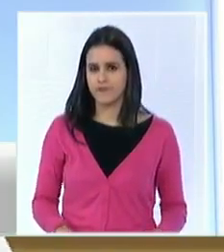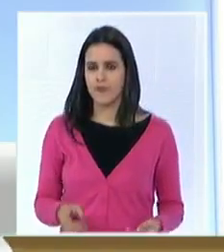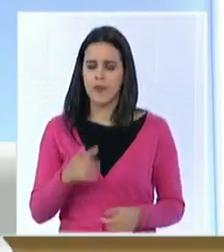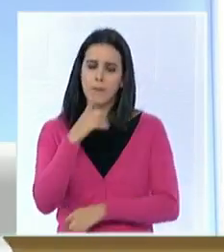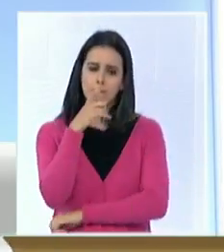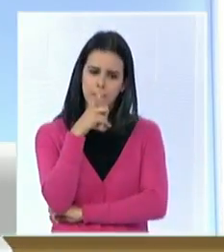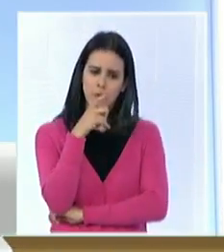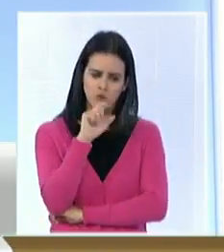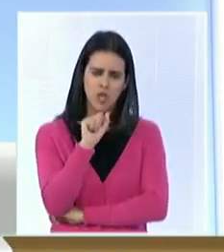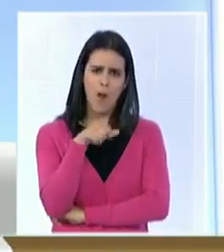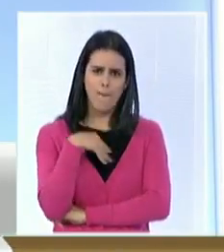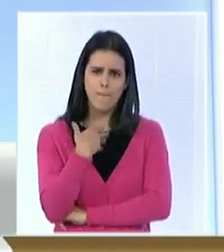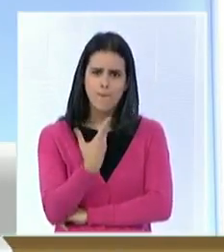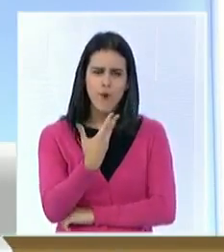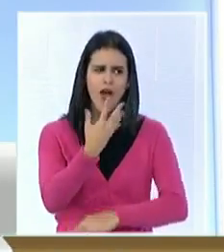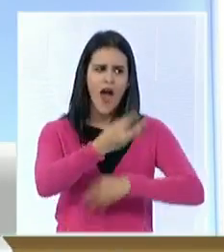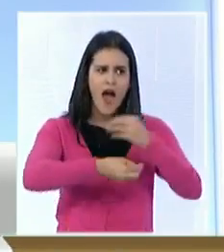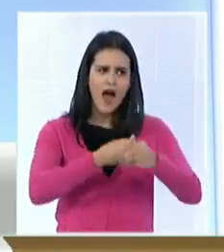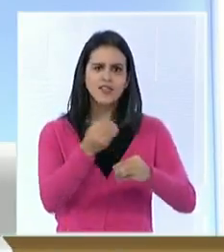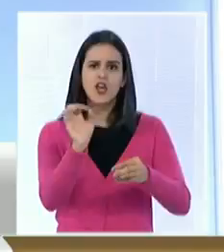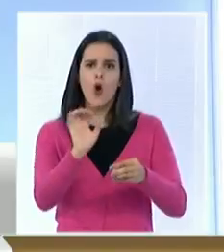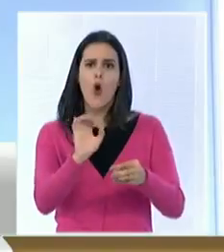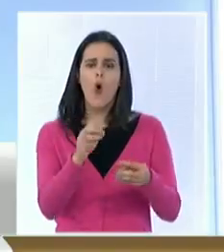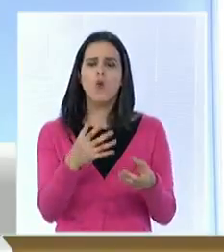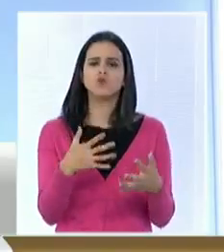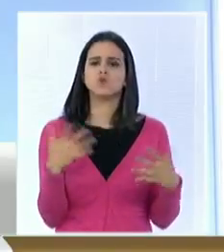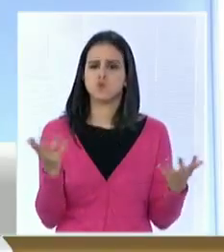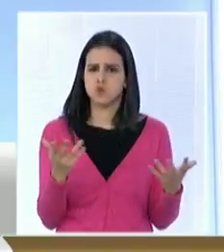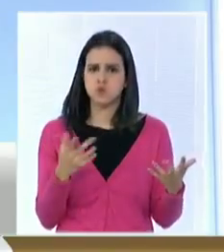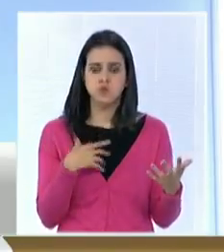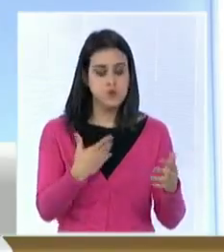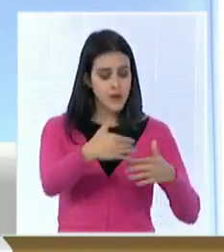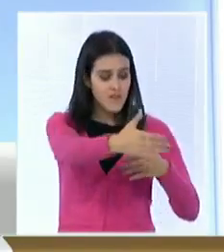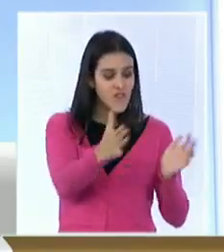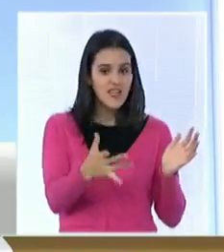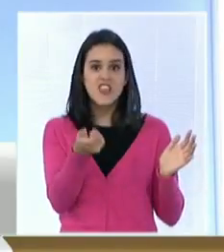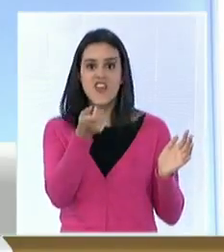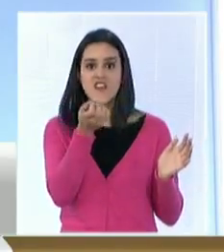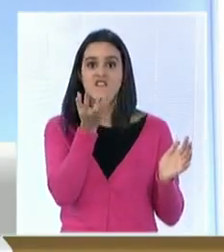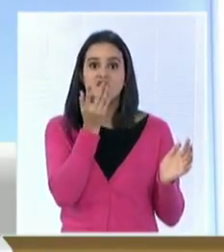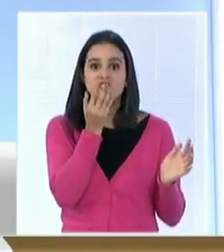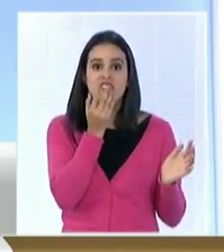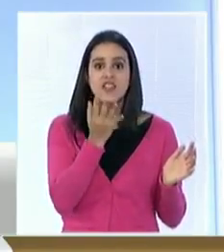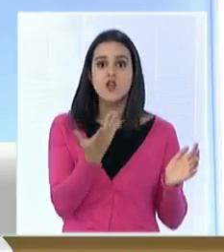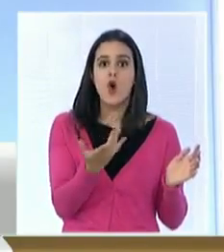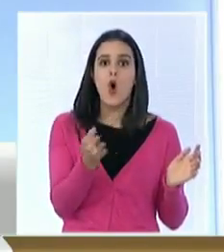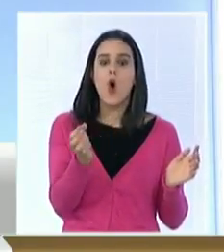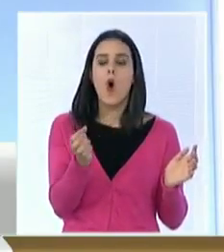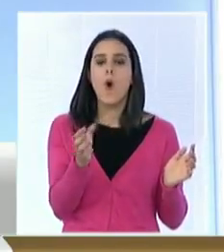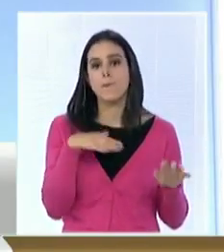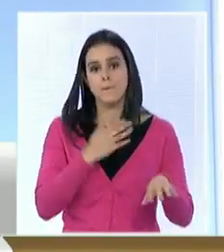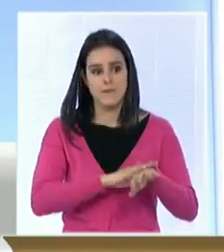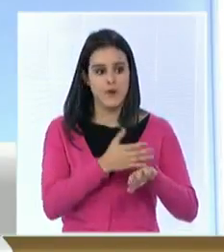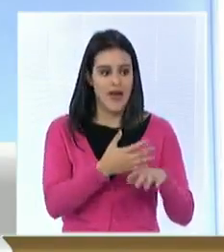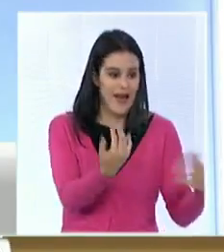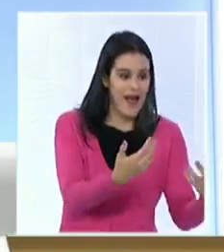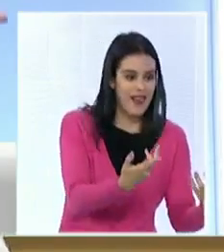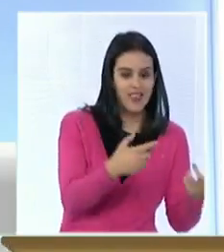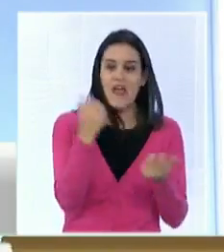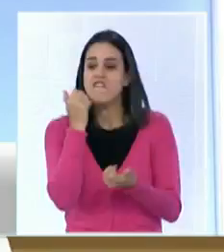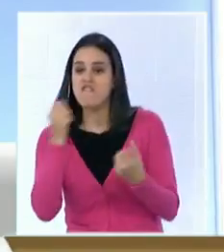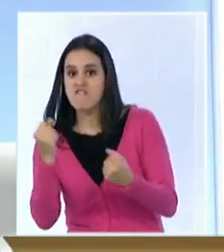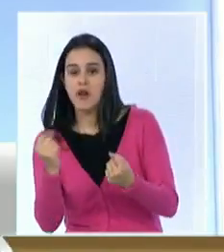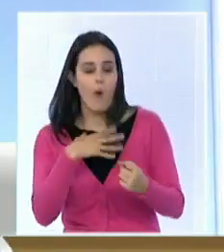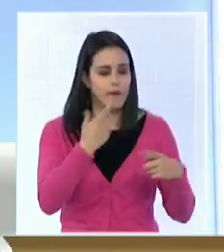es la necesidad de hacerlo así, se debe aplicar? Por ejemplo, en envases de vidrio podríamos tener calor frío y romper este envase. Entonces, tener